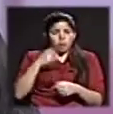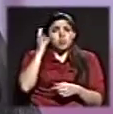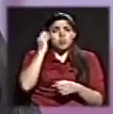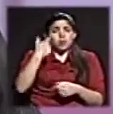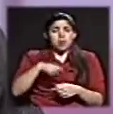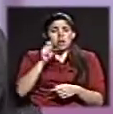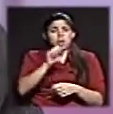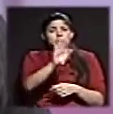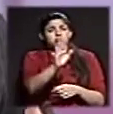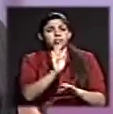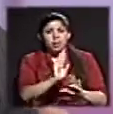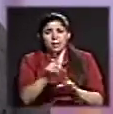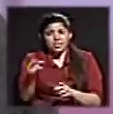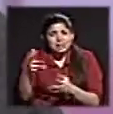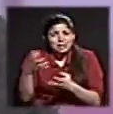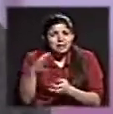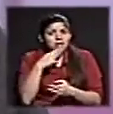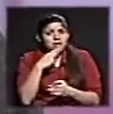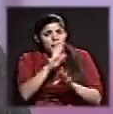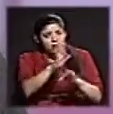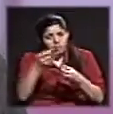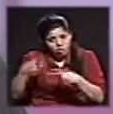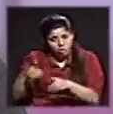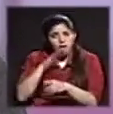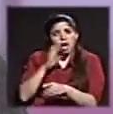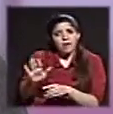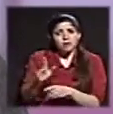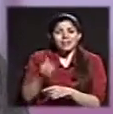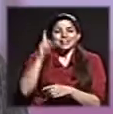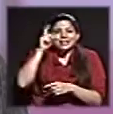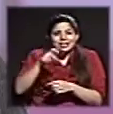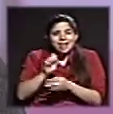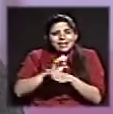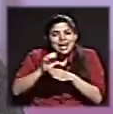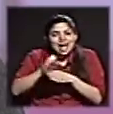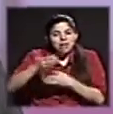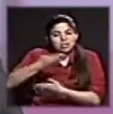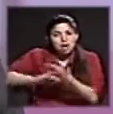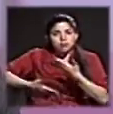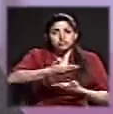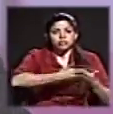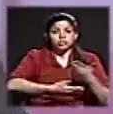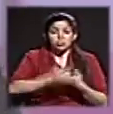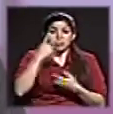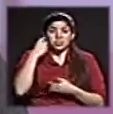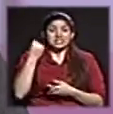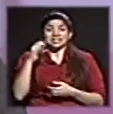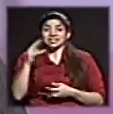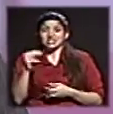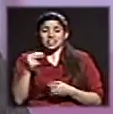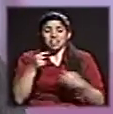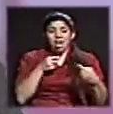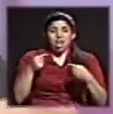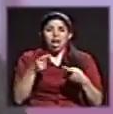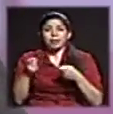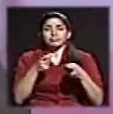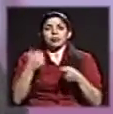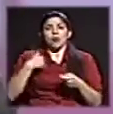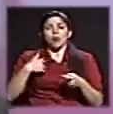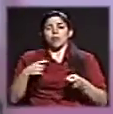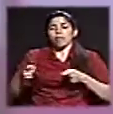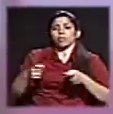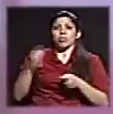la palabra? La señora está diciendo, de verdad que tenemos que aspirar a construir esa ética sororaria, porque si no vamos a seguir jugando el juego del patriarcado, donde las